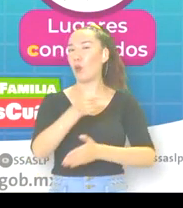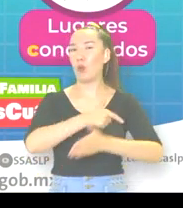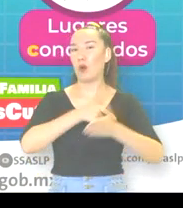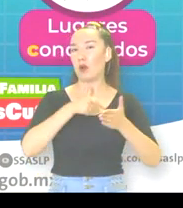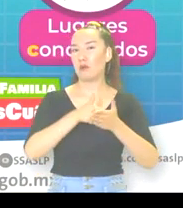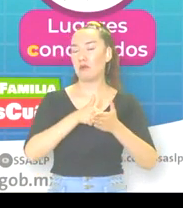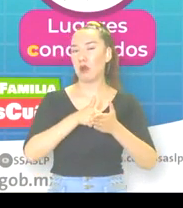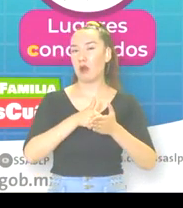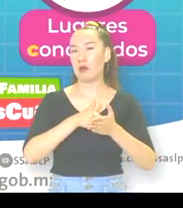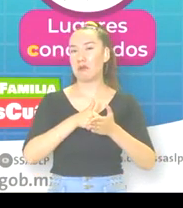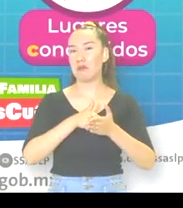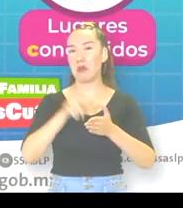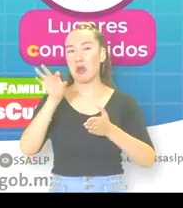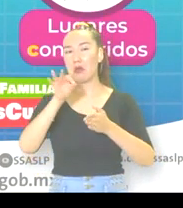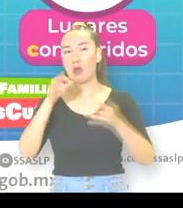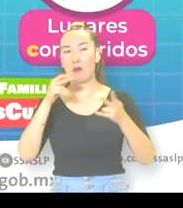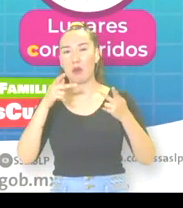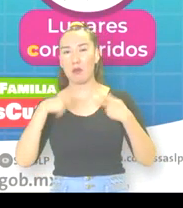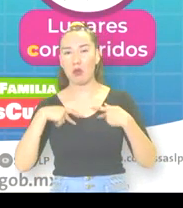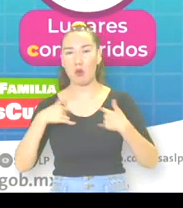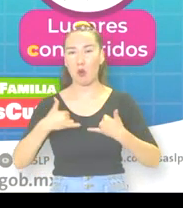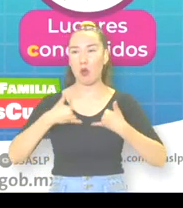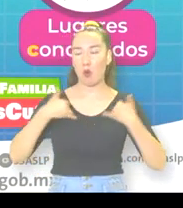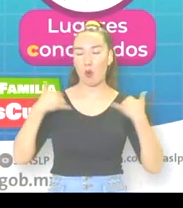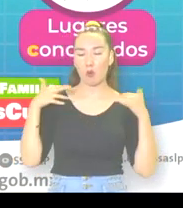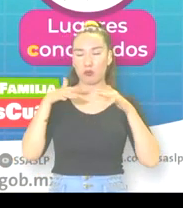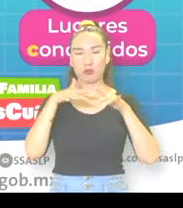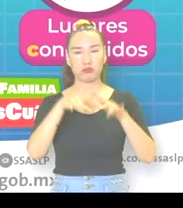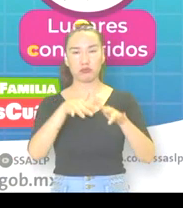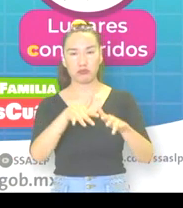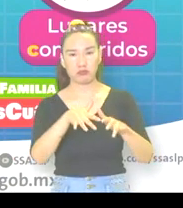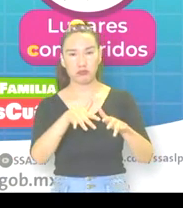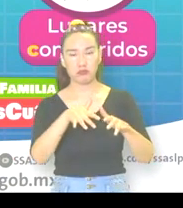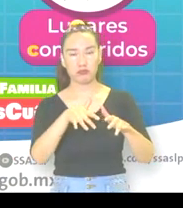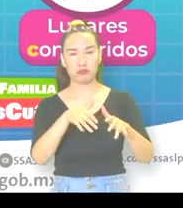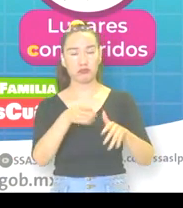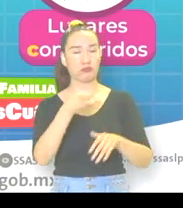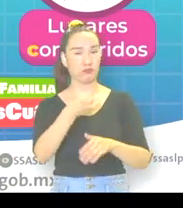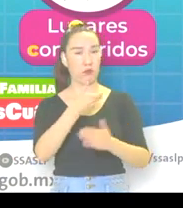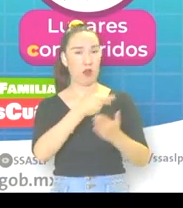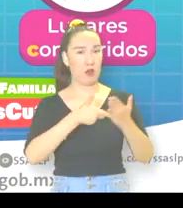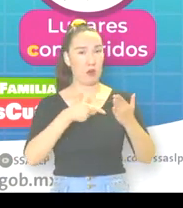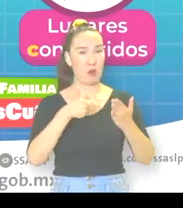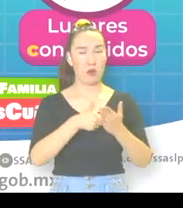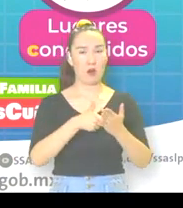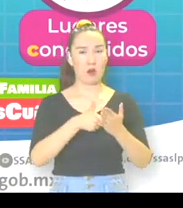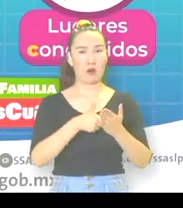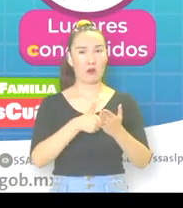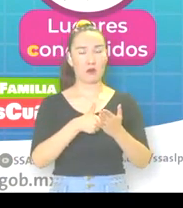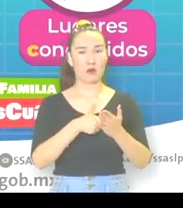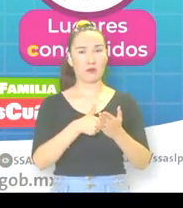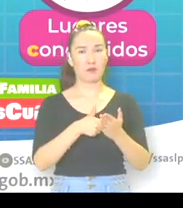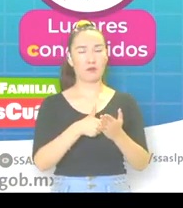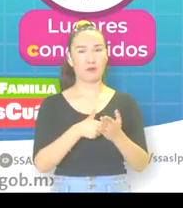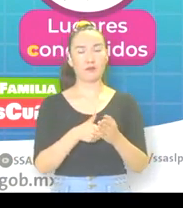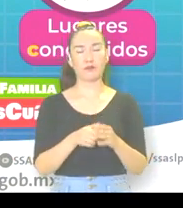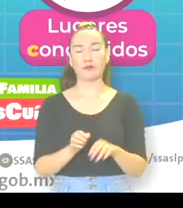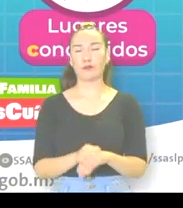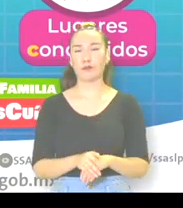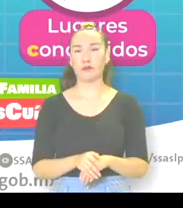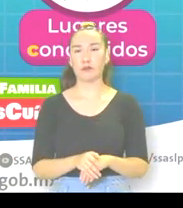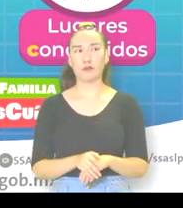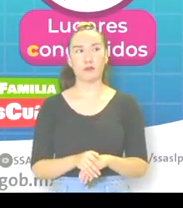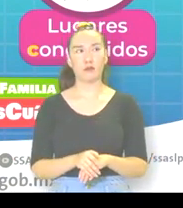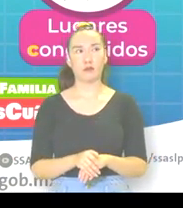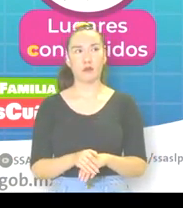reúnen los jóvenes, los lugares en donde están los jóvenes, pues cumplen con estas características